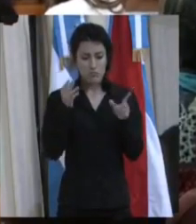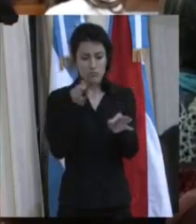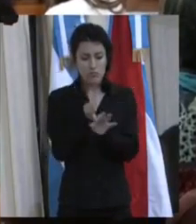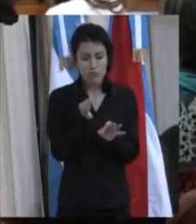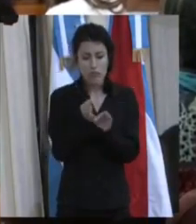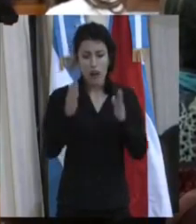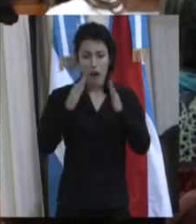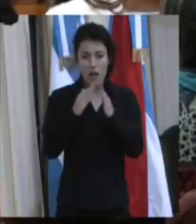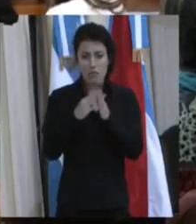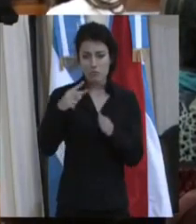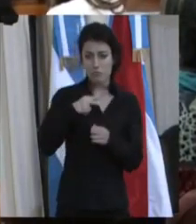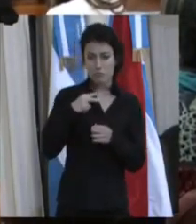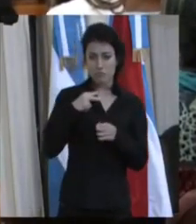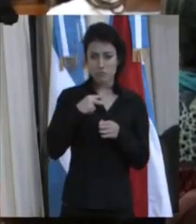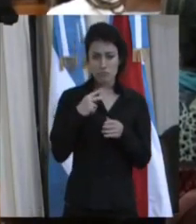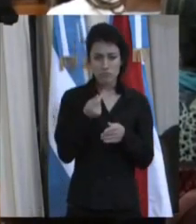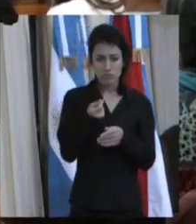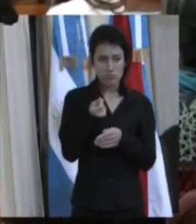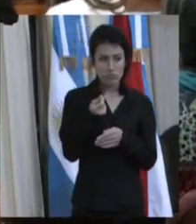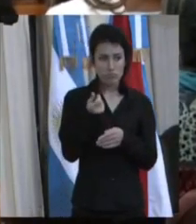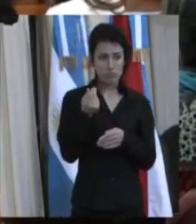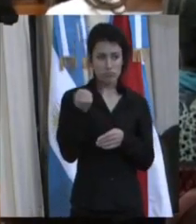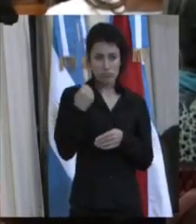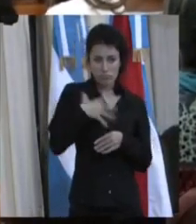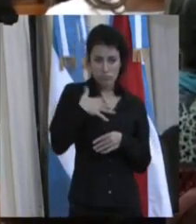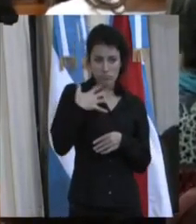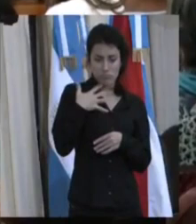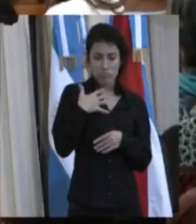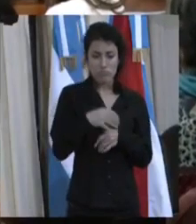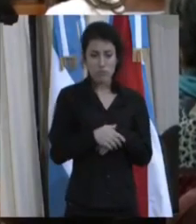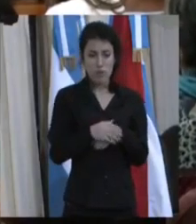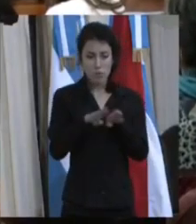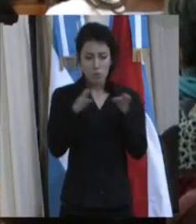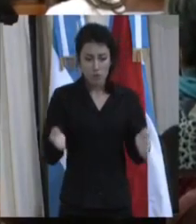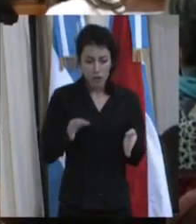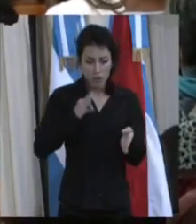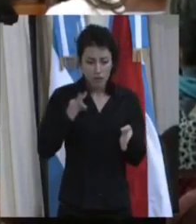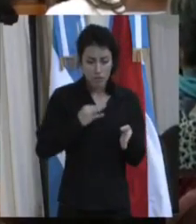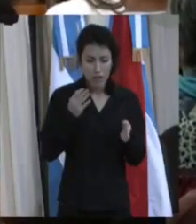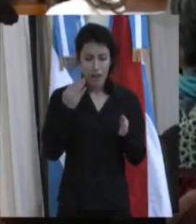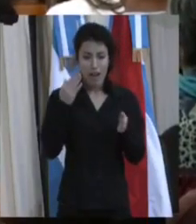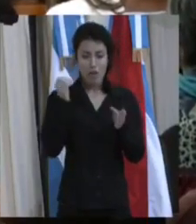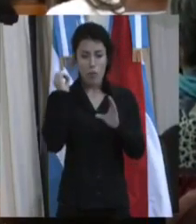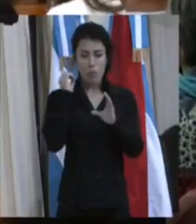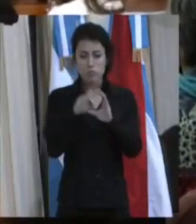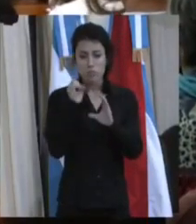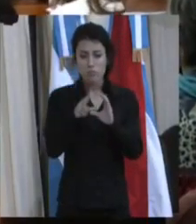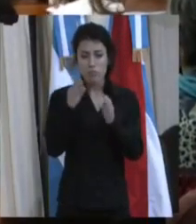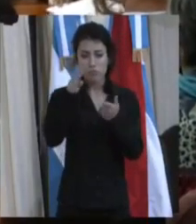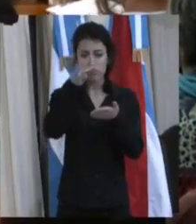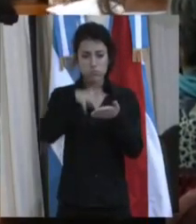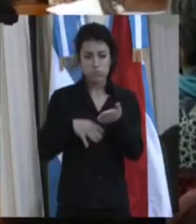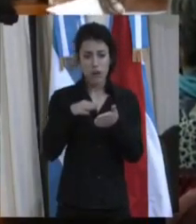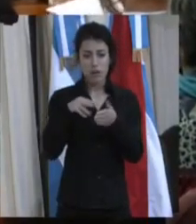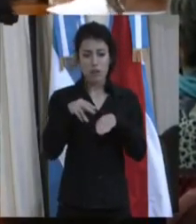casas muy caras. Que los estudiantes llegaban a las mesas de evaluación con cartas de recomendación y